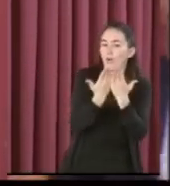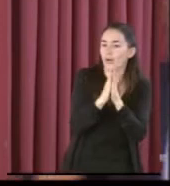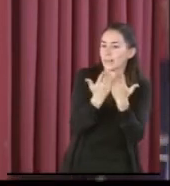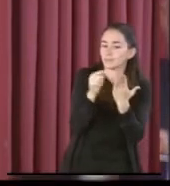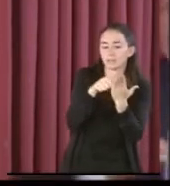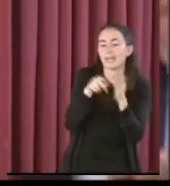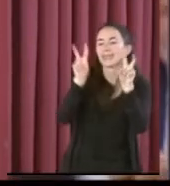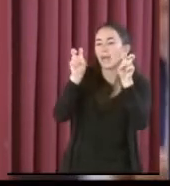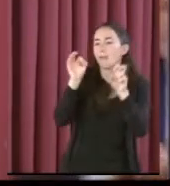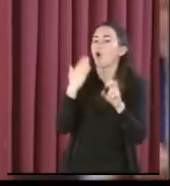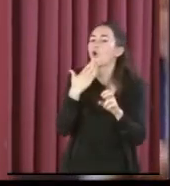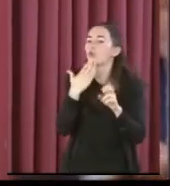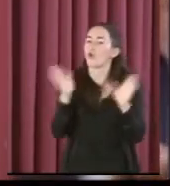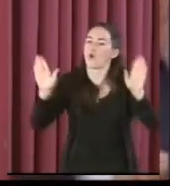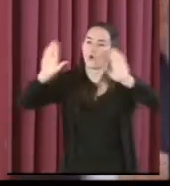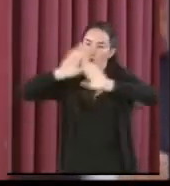la ciudad.